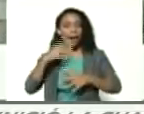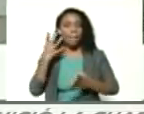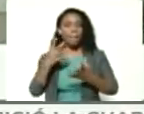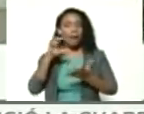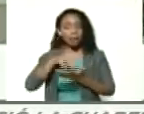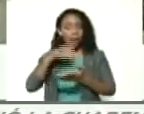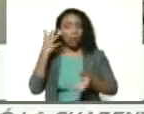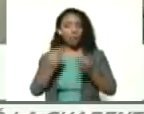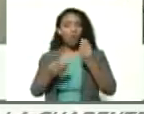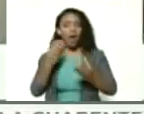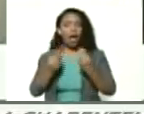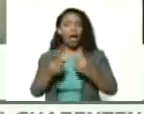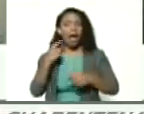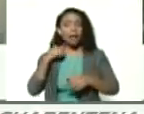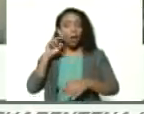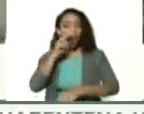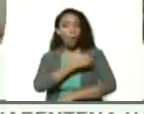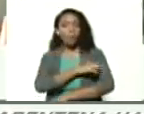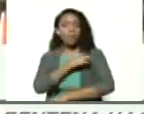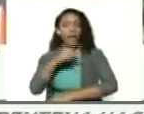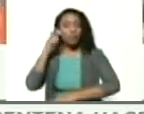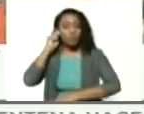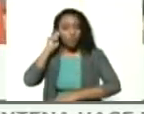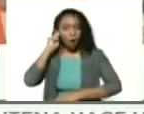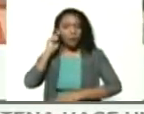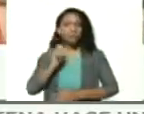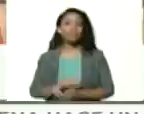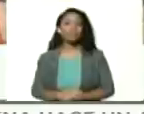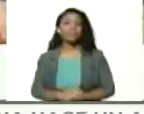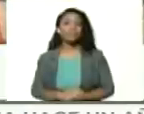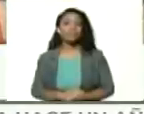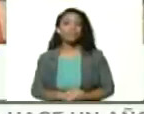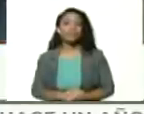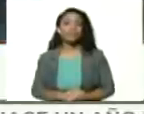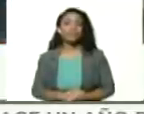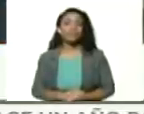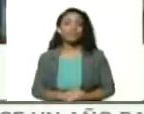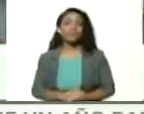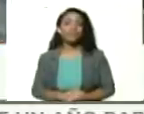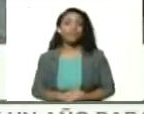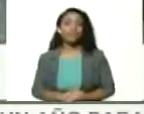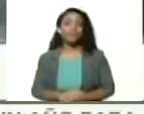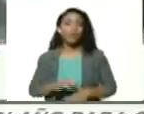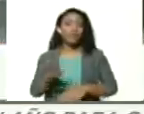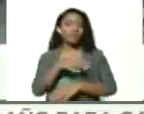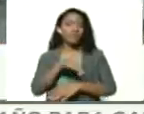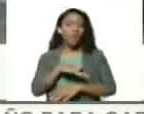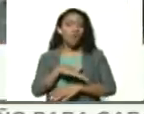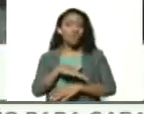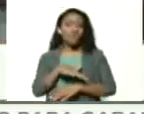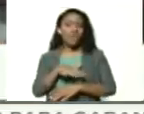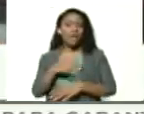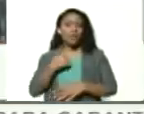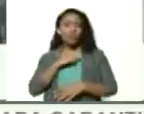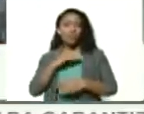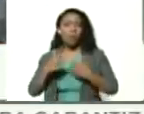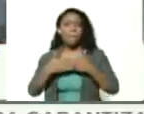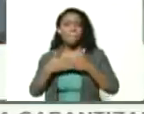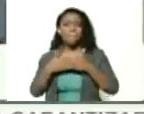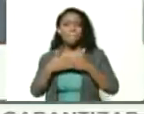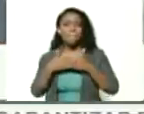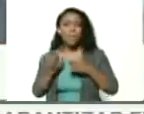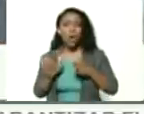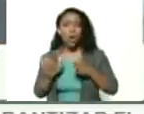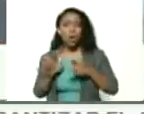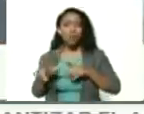Estado Monagas, en el hospital Doña Felicia Rondón de Cabello, donde estamos aperturando estas hermosas